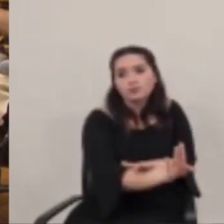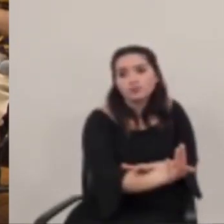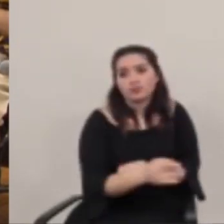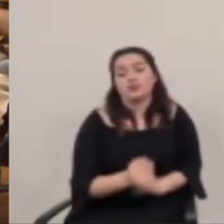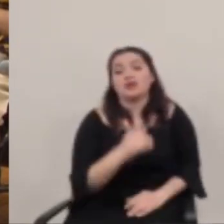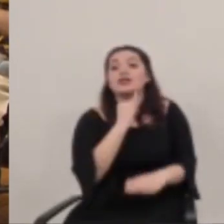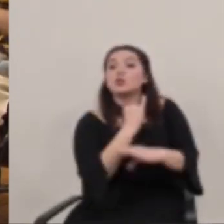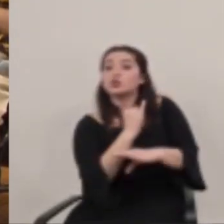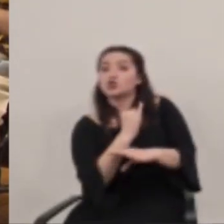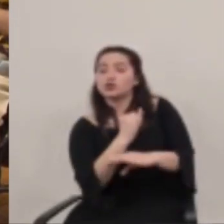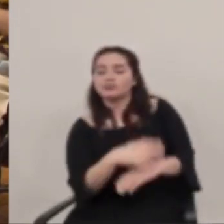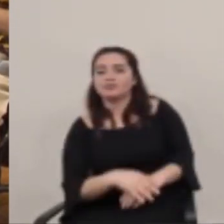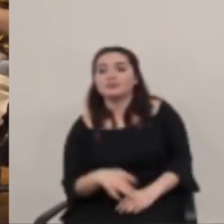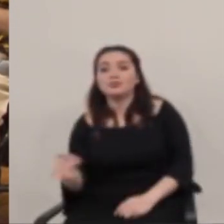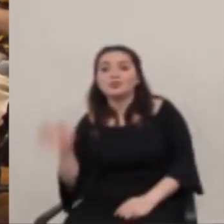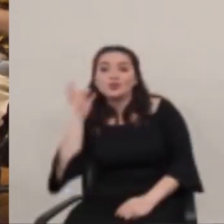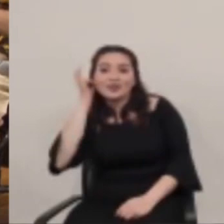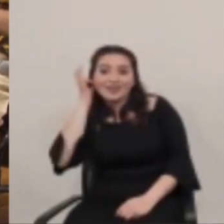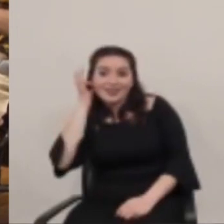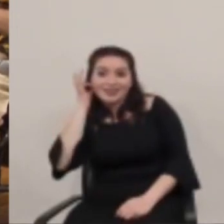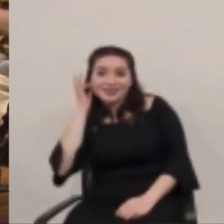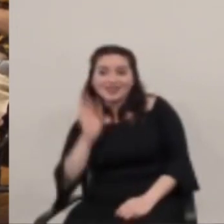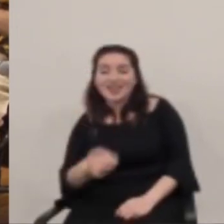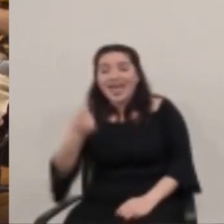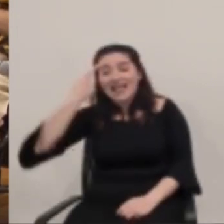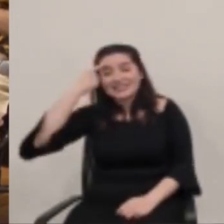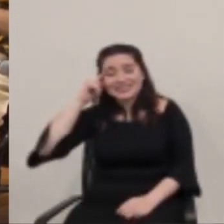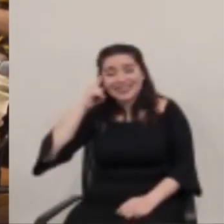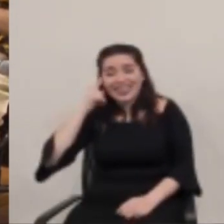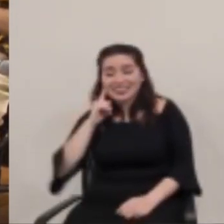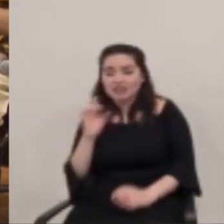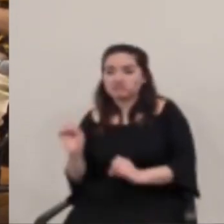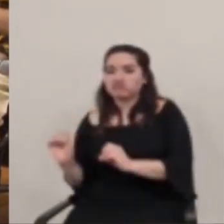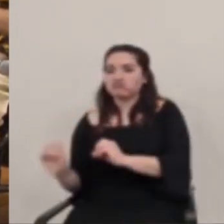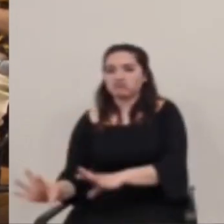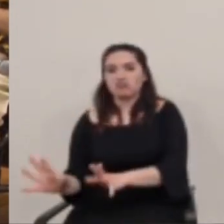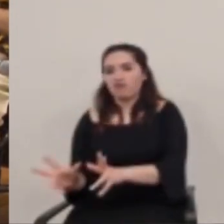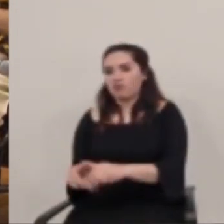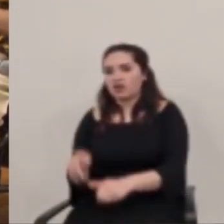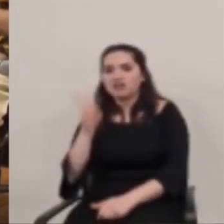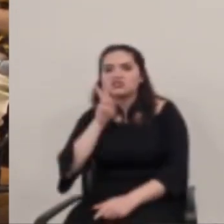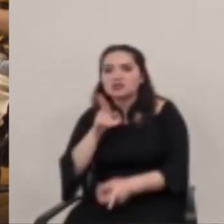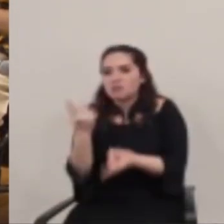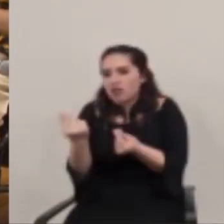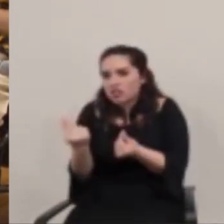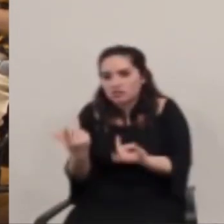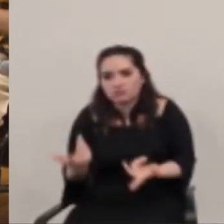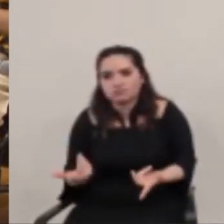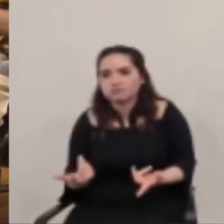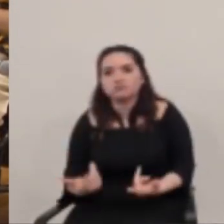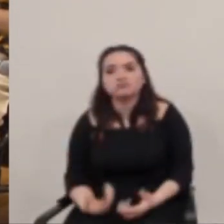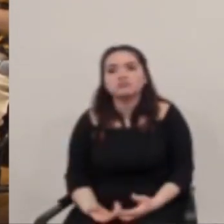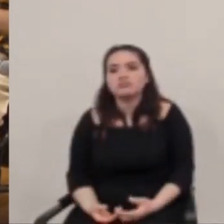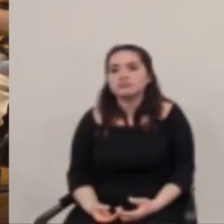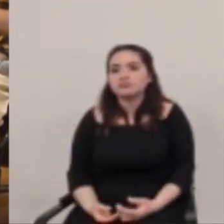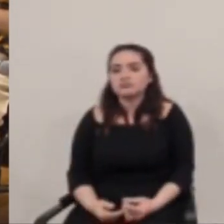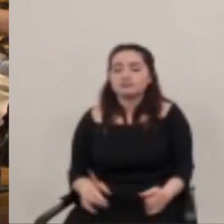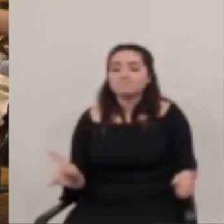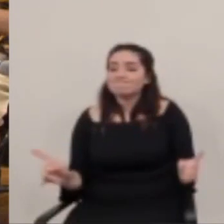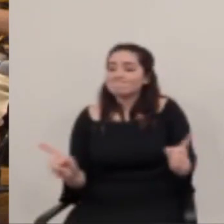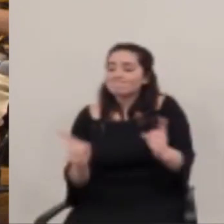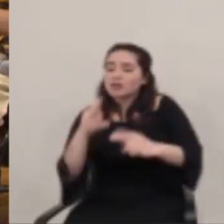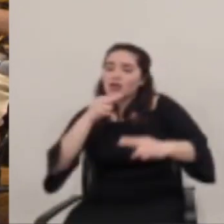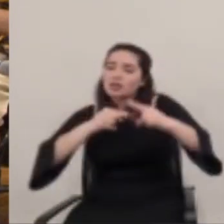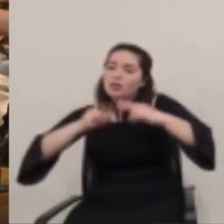institución. Ella tuvo un accidente cuando nació y la dejaron ahí de una familia sin recursos. Y ellos se enamoraron en esta